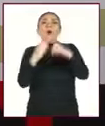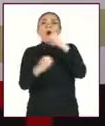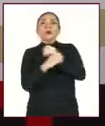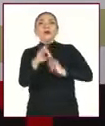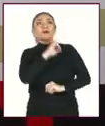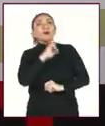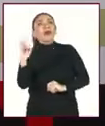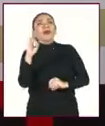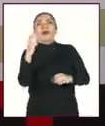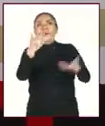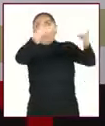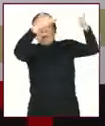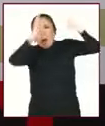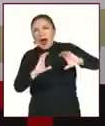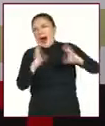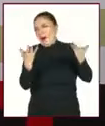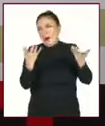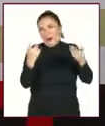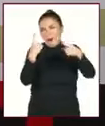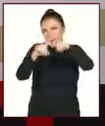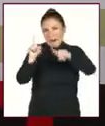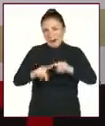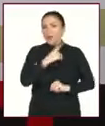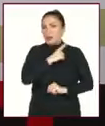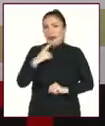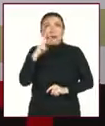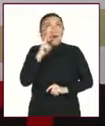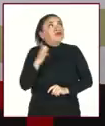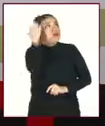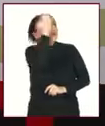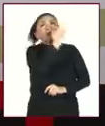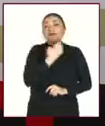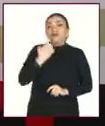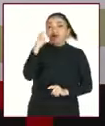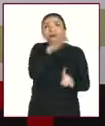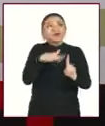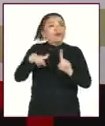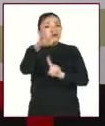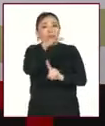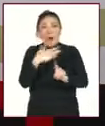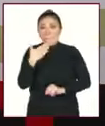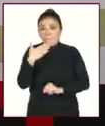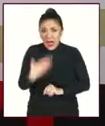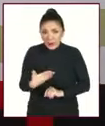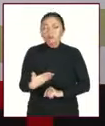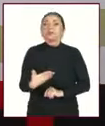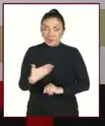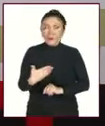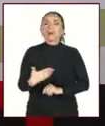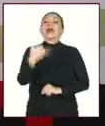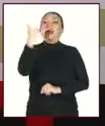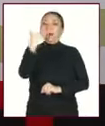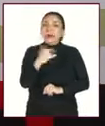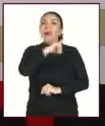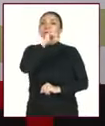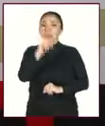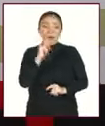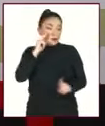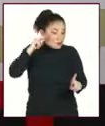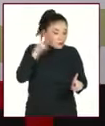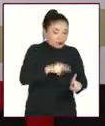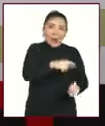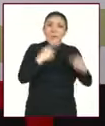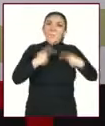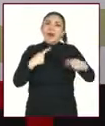pueda caerse. Entonces hay que evaluar siempre nuestro entorno. Y vamos a entrar a evaluar principalmente a